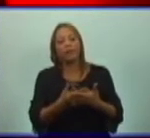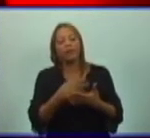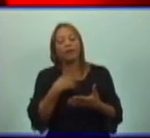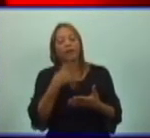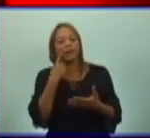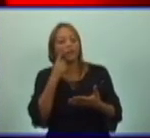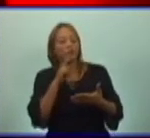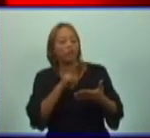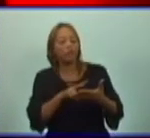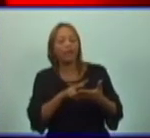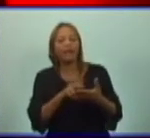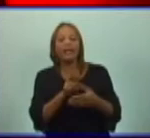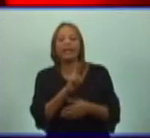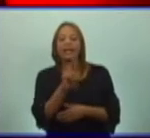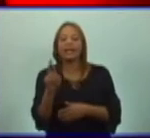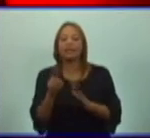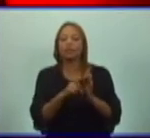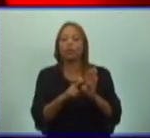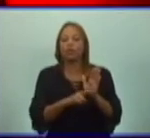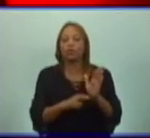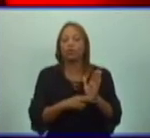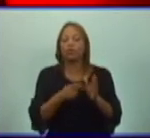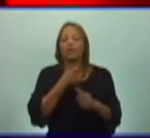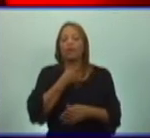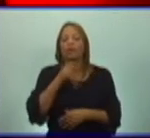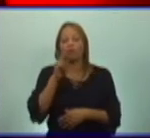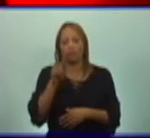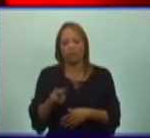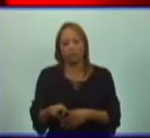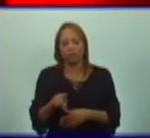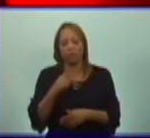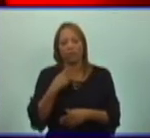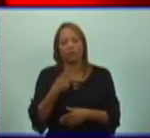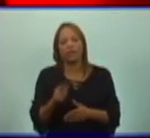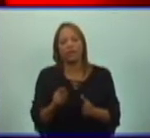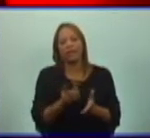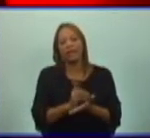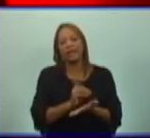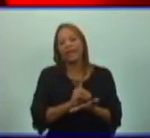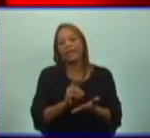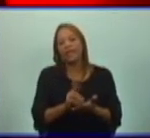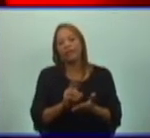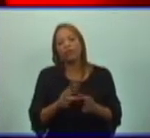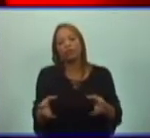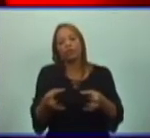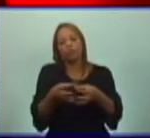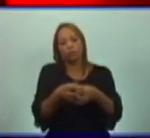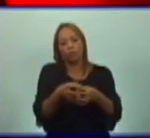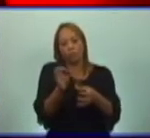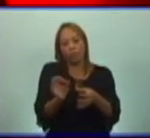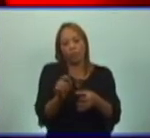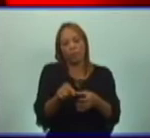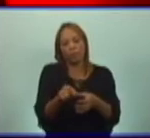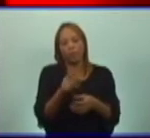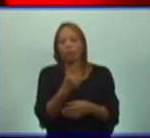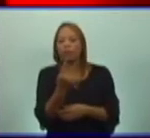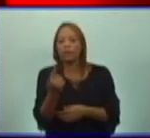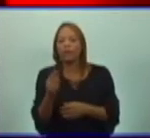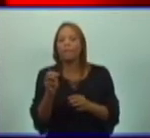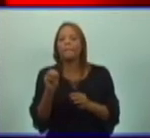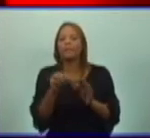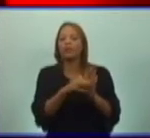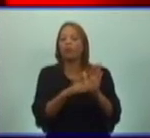establecido en la resolución de evaluación y al diagnóstico de tu grupo. Y ustedes, los